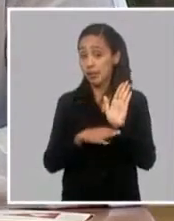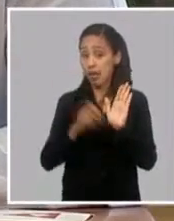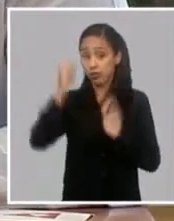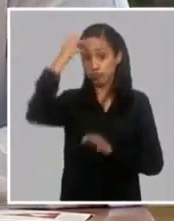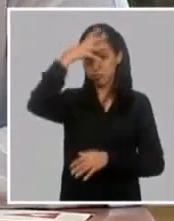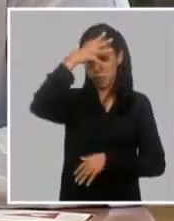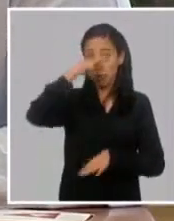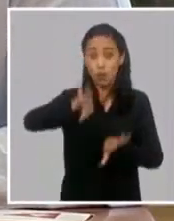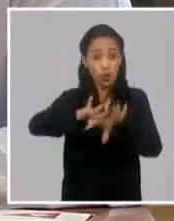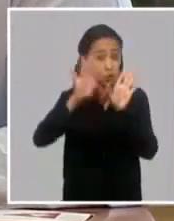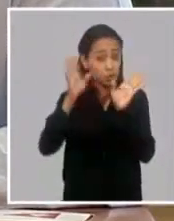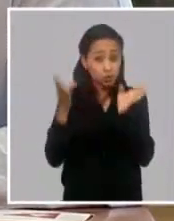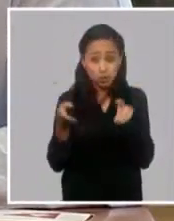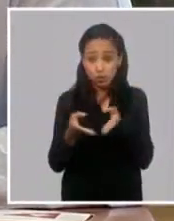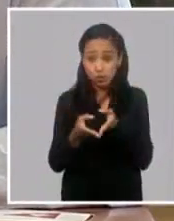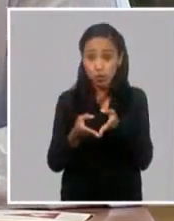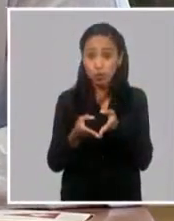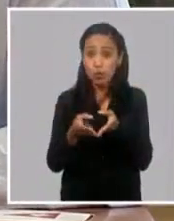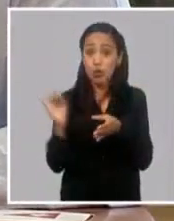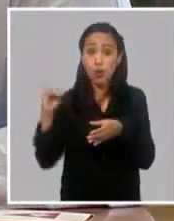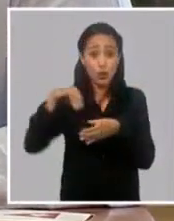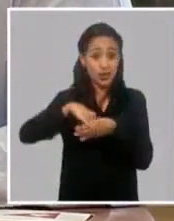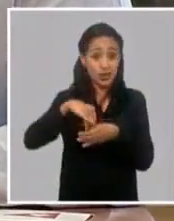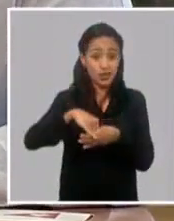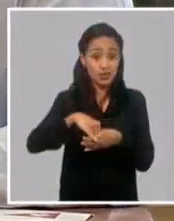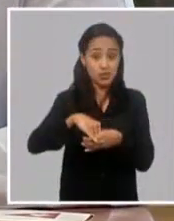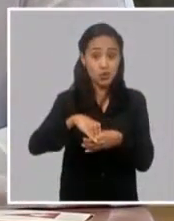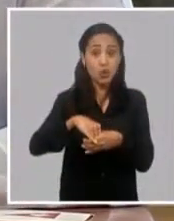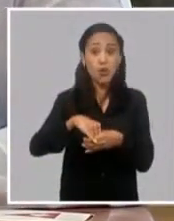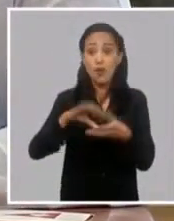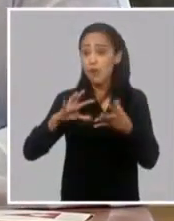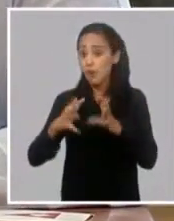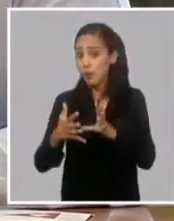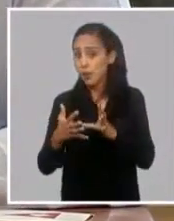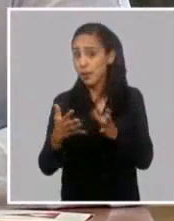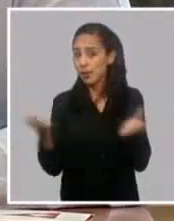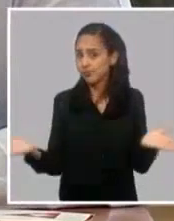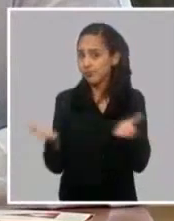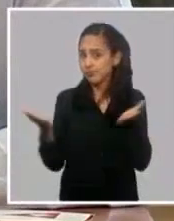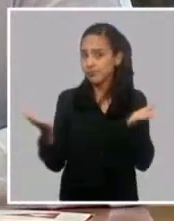cortan todas las fuentes de ingresos que propiciaban